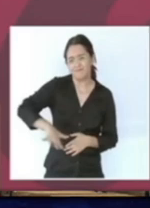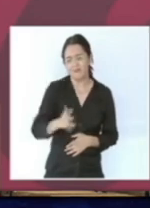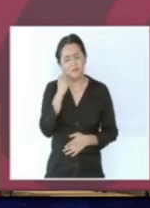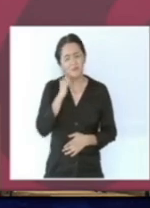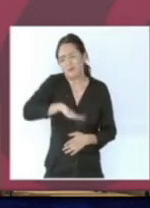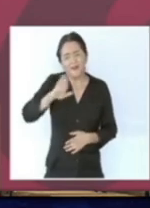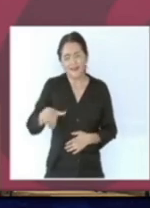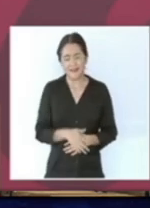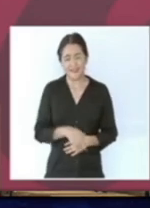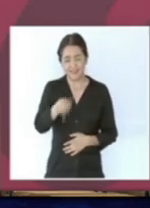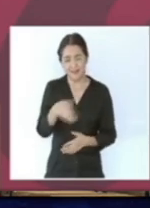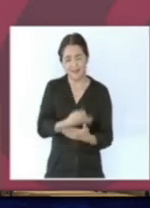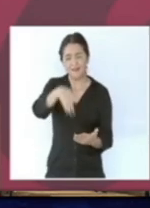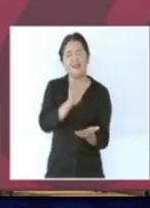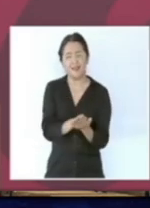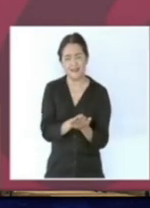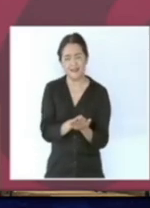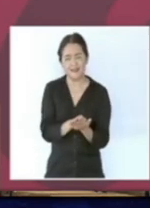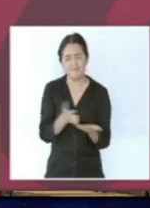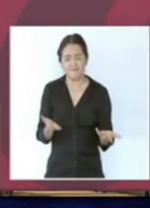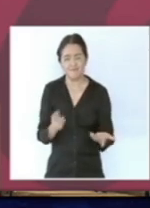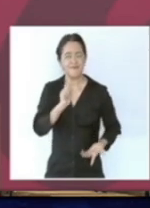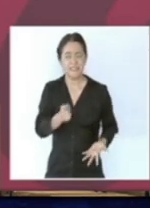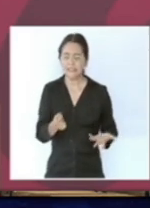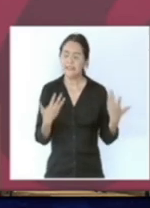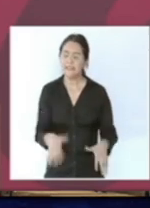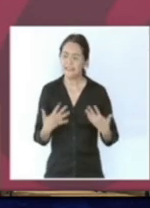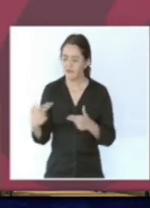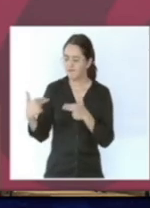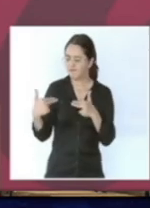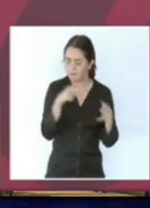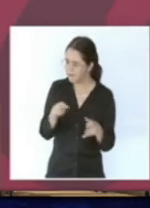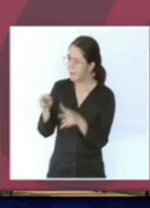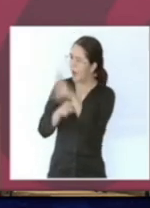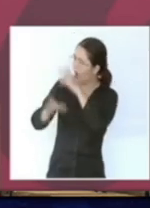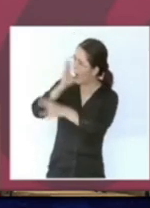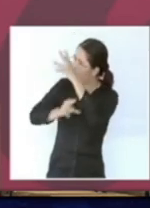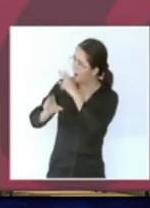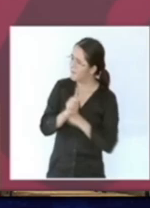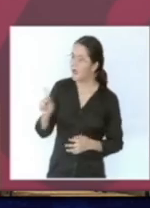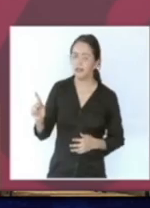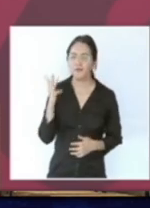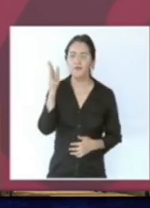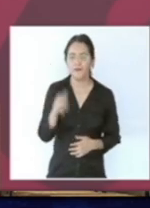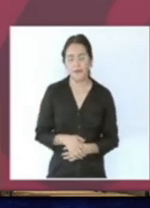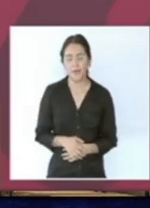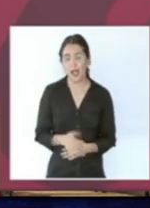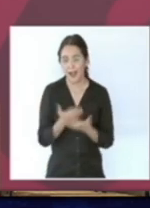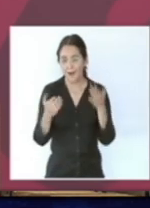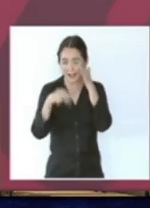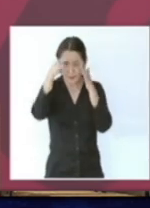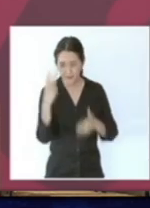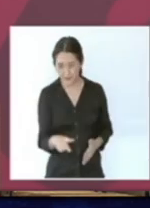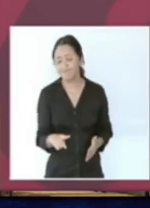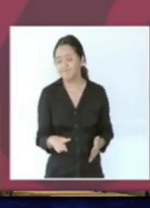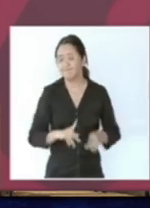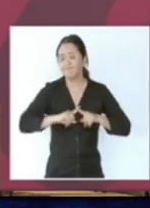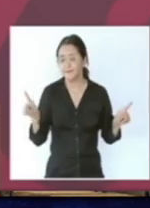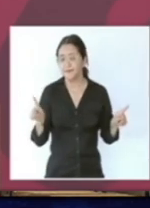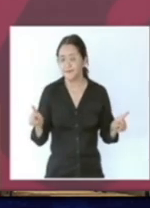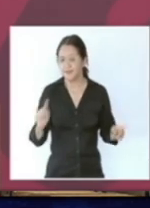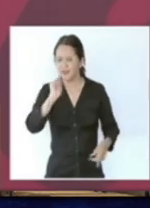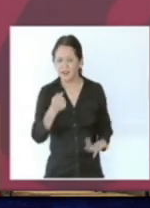a Costa de su vida una valerosa acción que le hereda un sinfín de enseñanzas a ustedes jóvenes hoy el México en el que viven es muy diferente